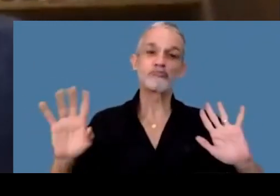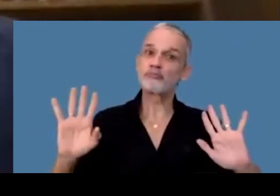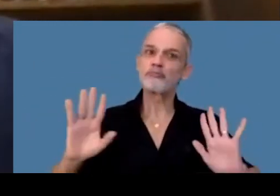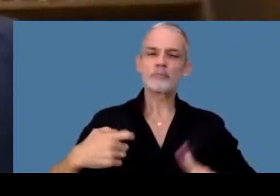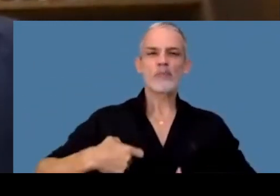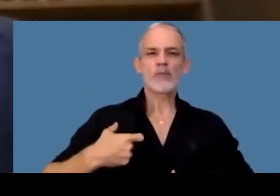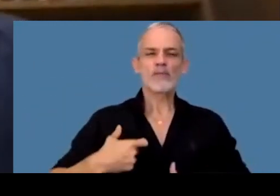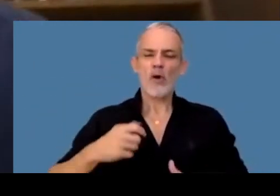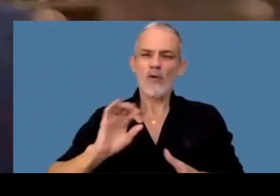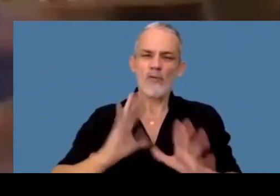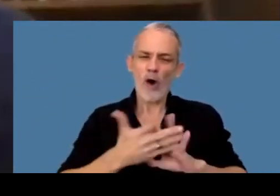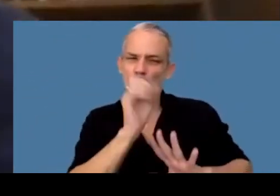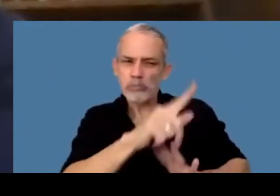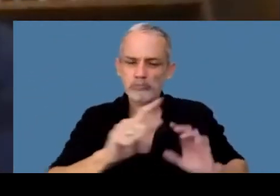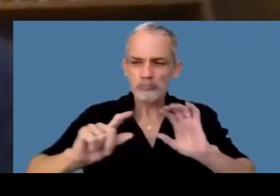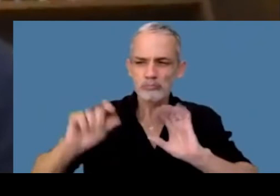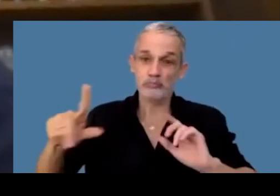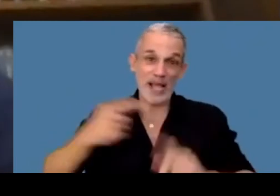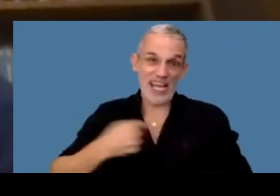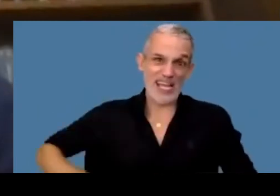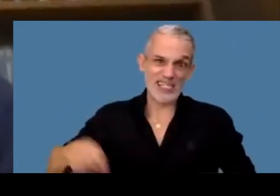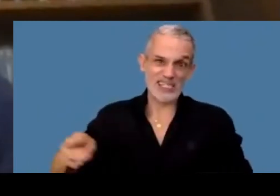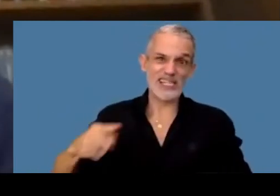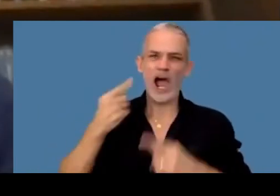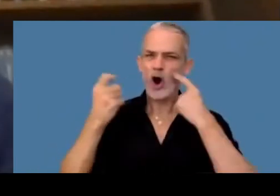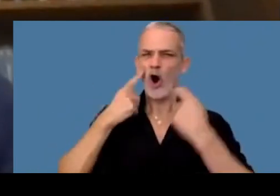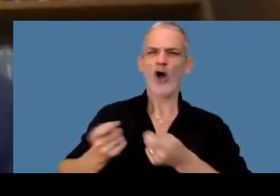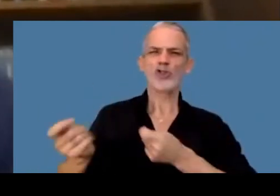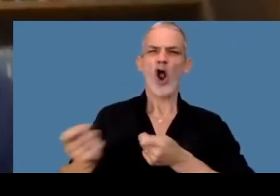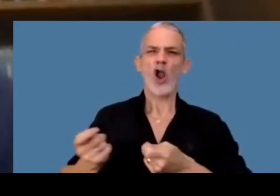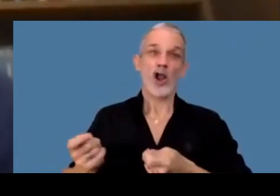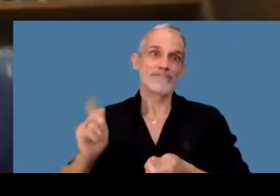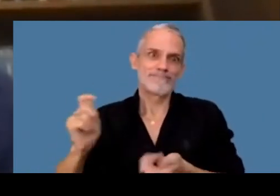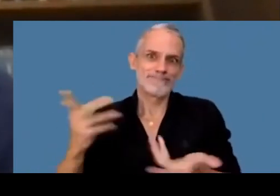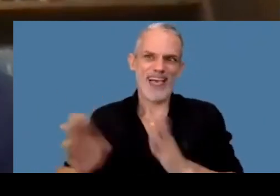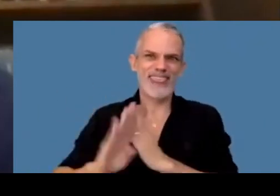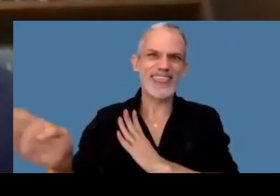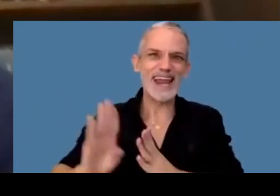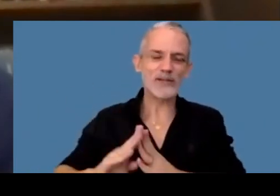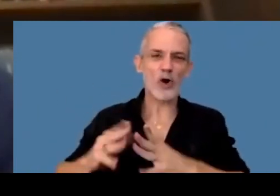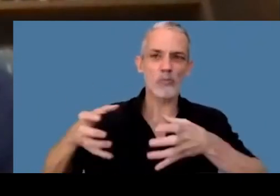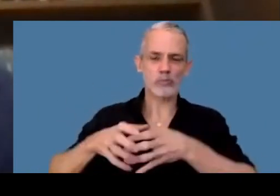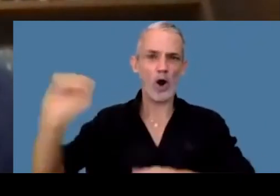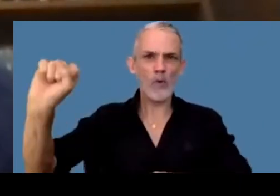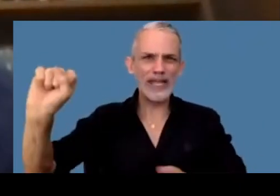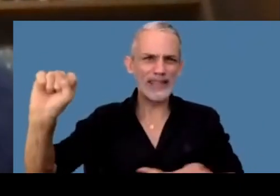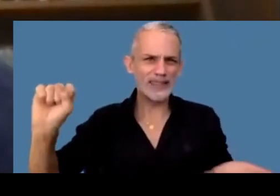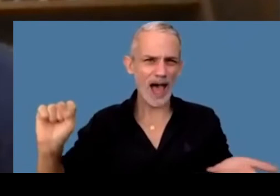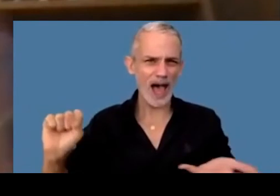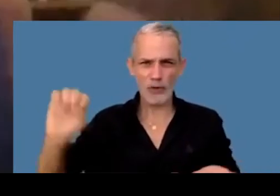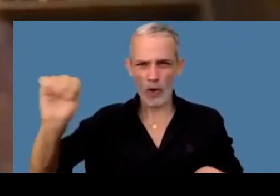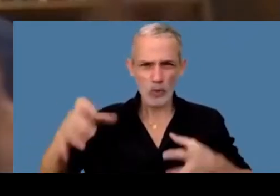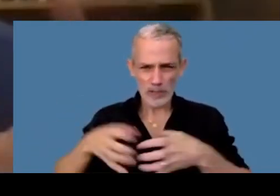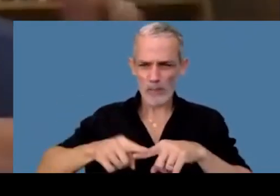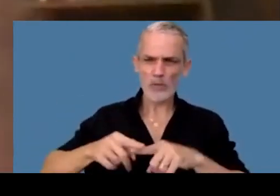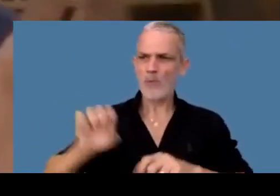mismas, ¿no? En China hay un control directo también y una relación directa con el Partido Comunista. Entonces, y